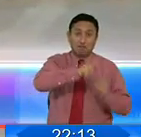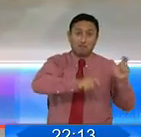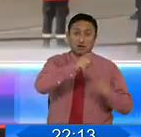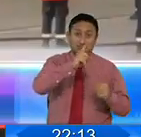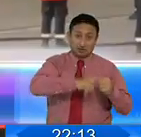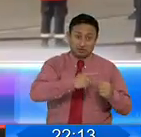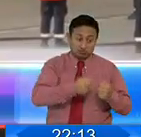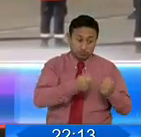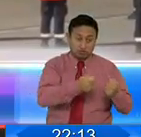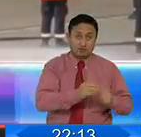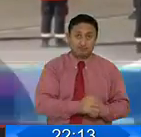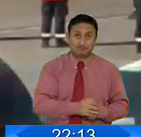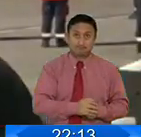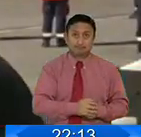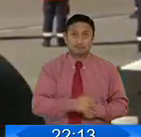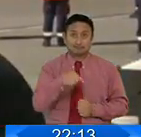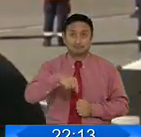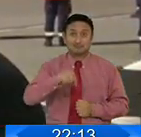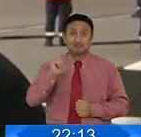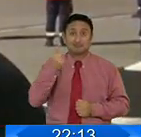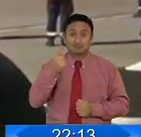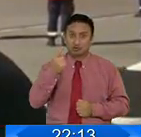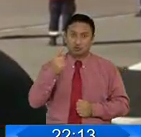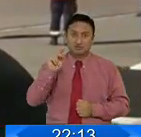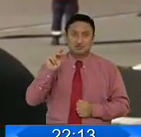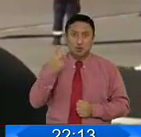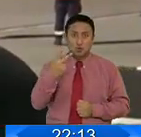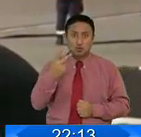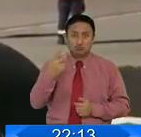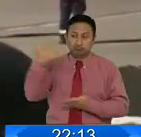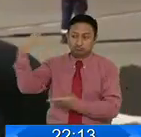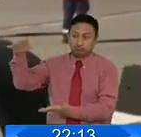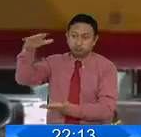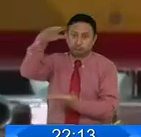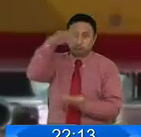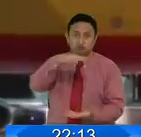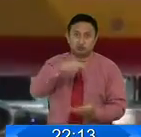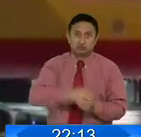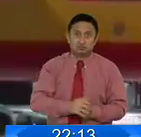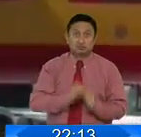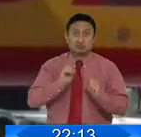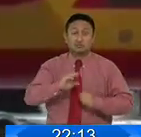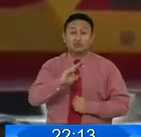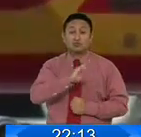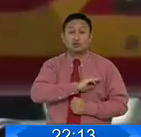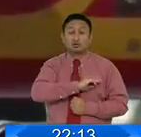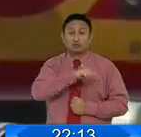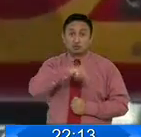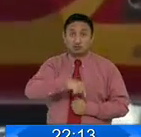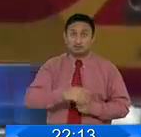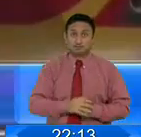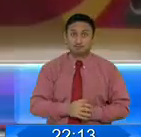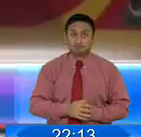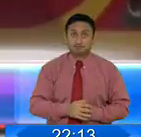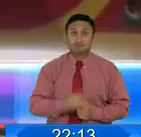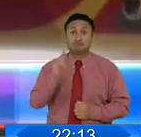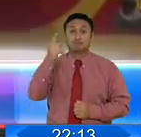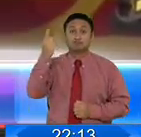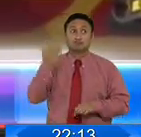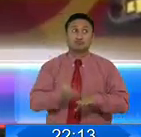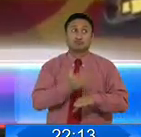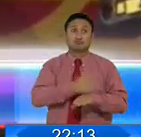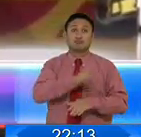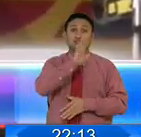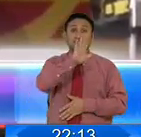de Quito. Se trata del segundo cargamento de test que recibe la capital desde la declaratoria de la emergencia sanitaria, pues el primero llegó con